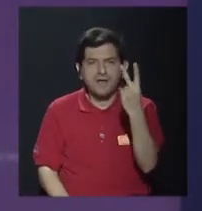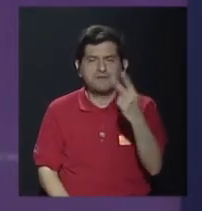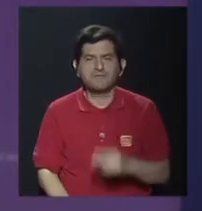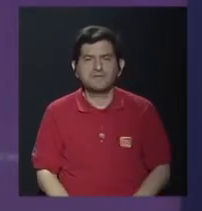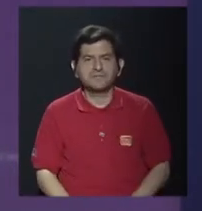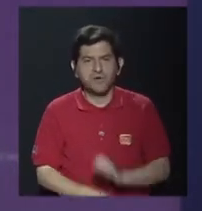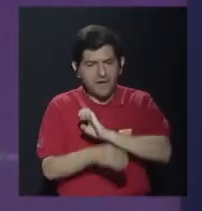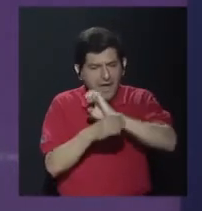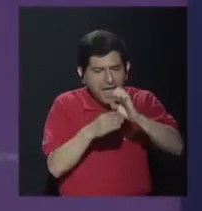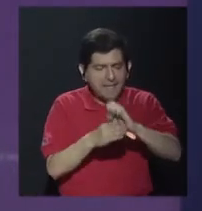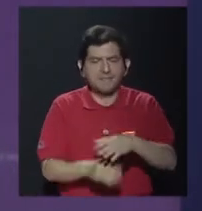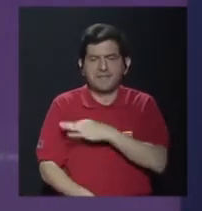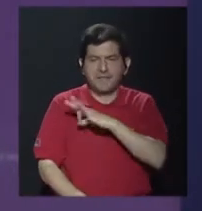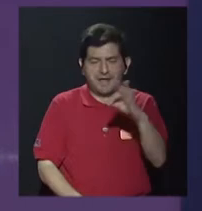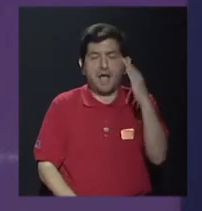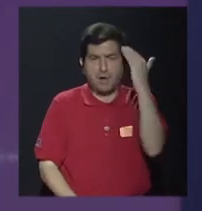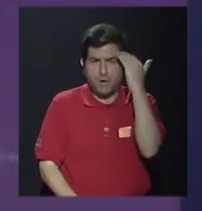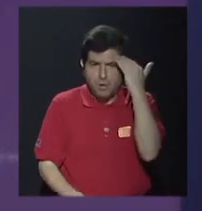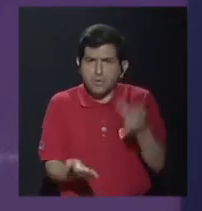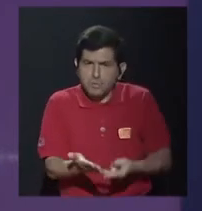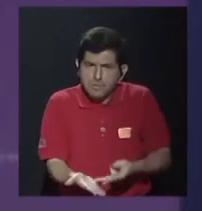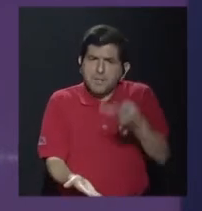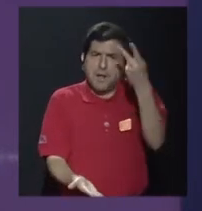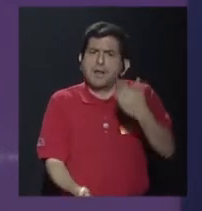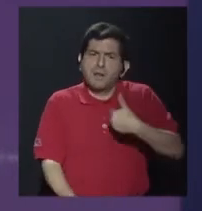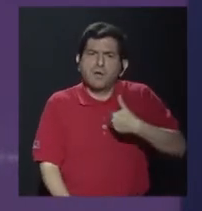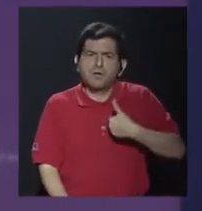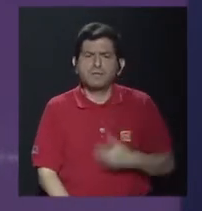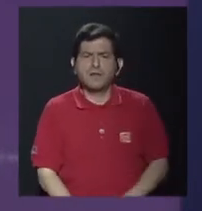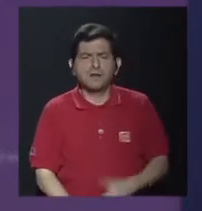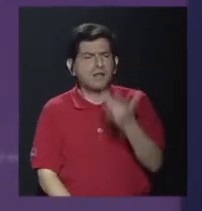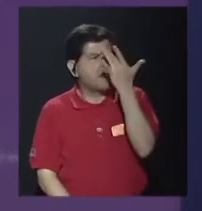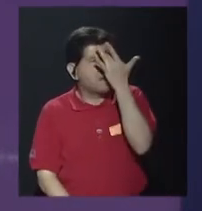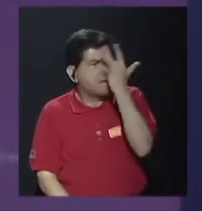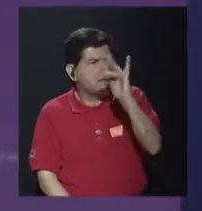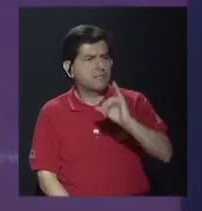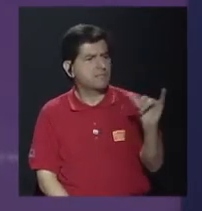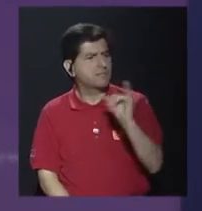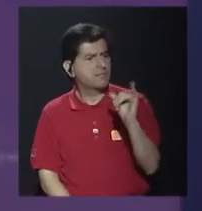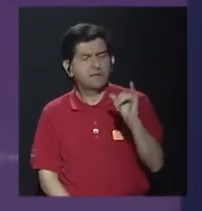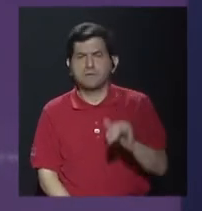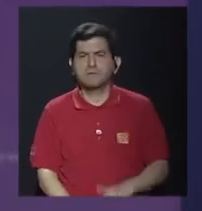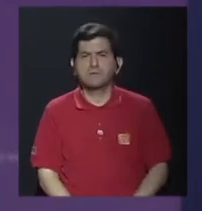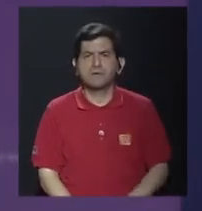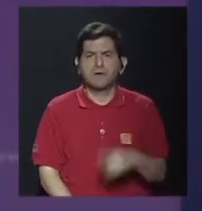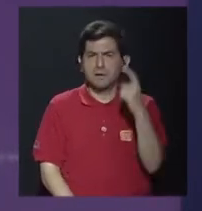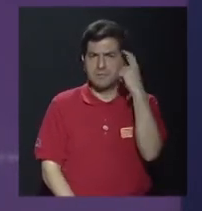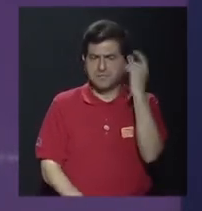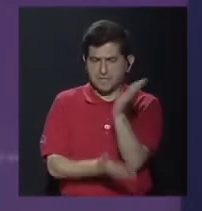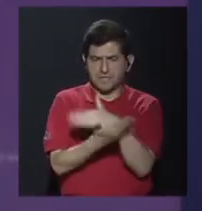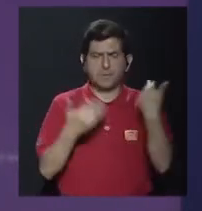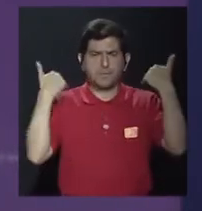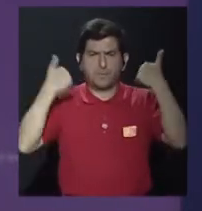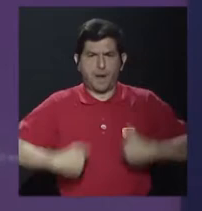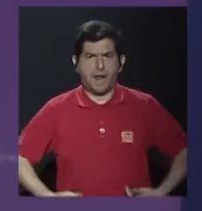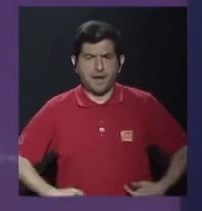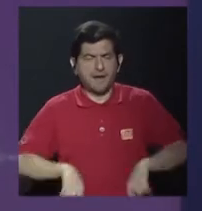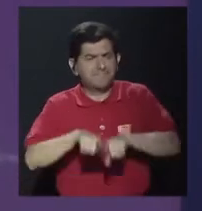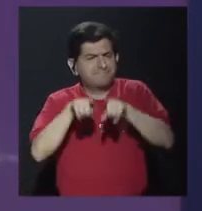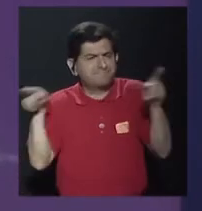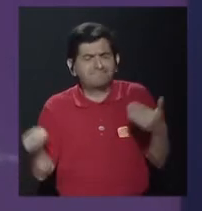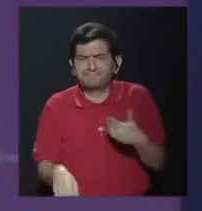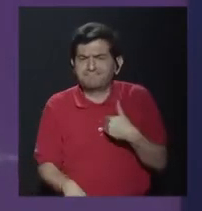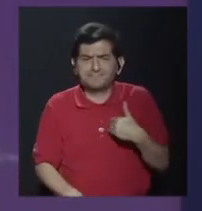los conocimientos son valiosos, tanto el intelectual como lo humano, ¿verdad? Y tampoco hay